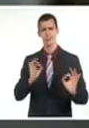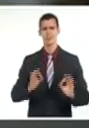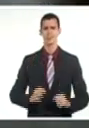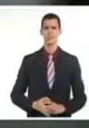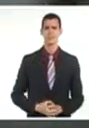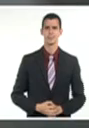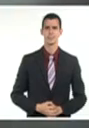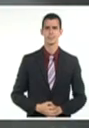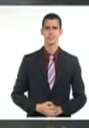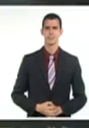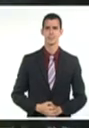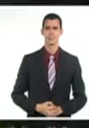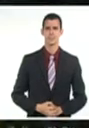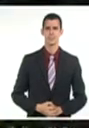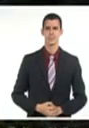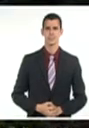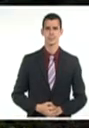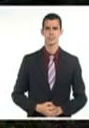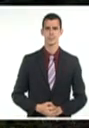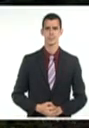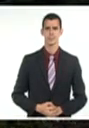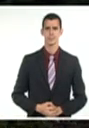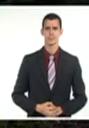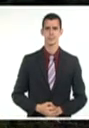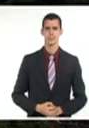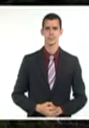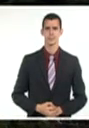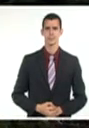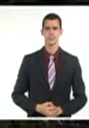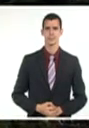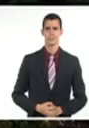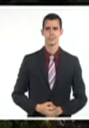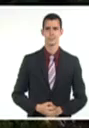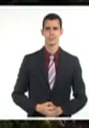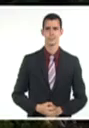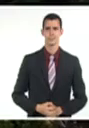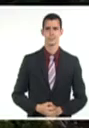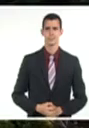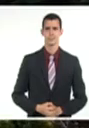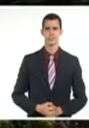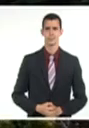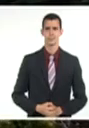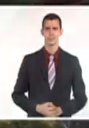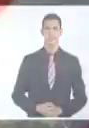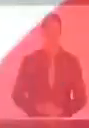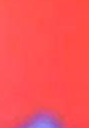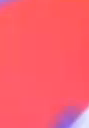Desde Artemisa, Reinier del Pino, Sistema Informativo de la Televisión Cubana.